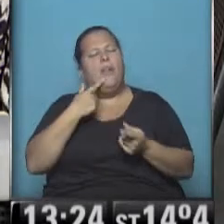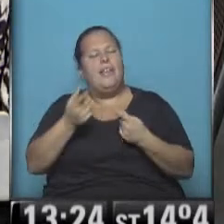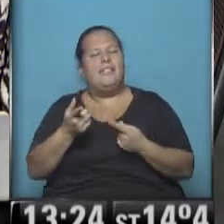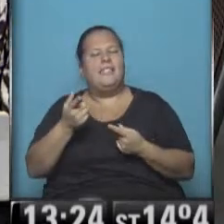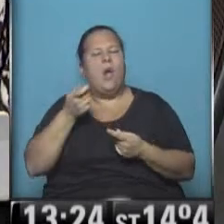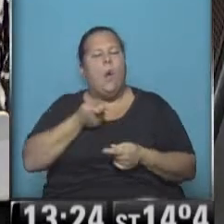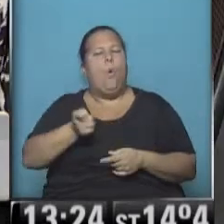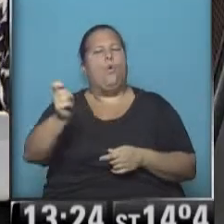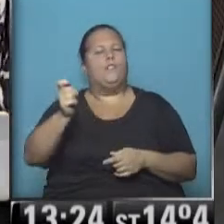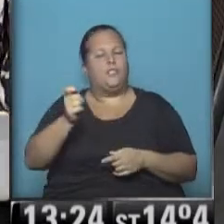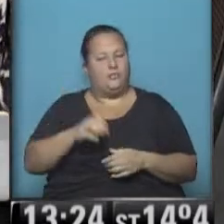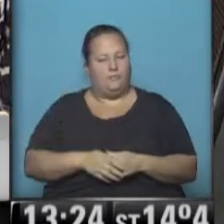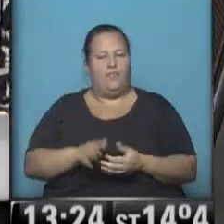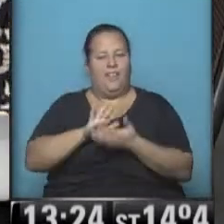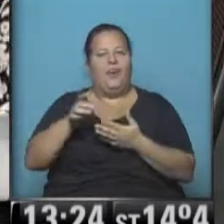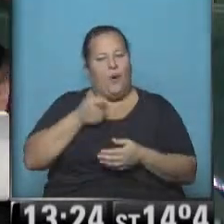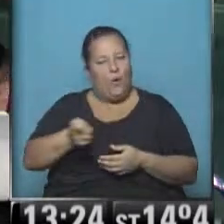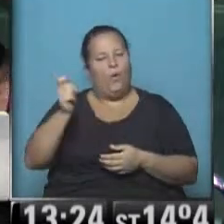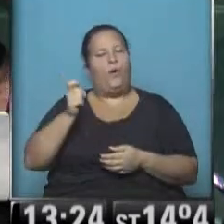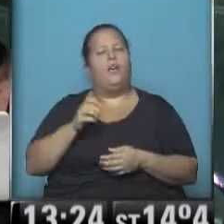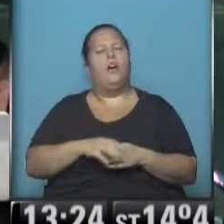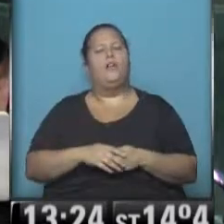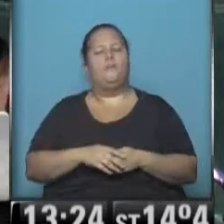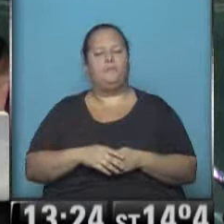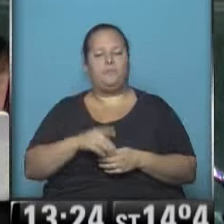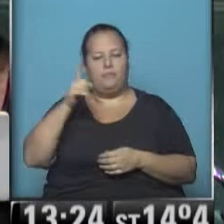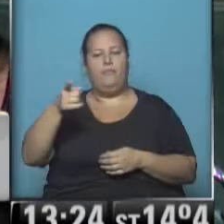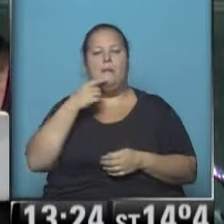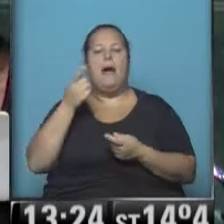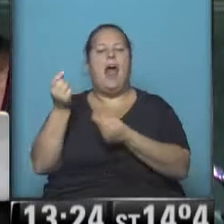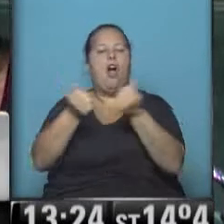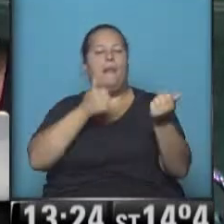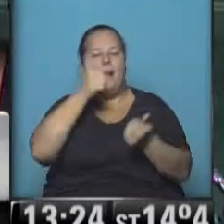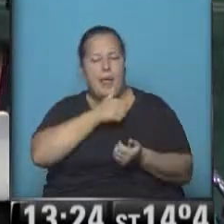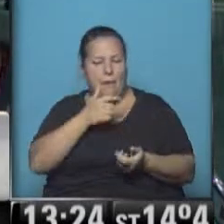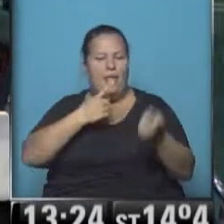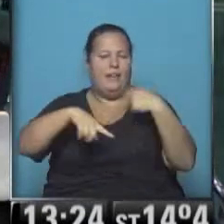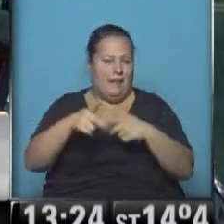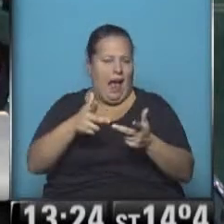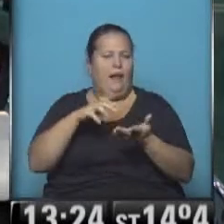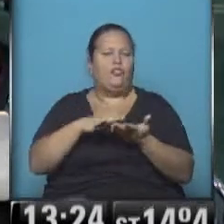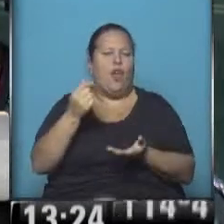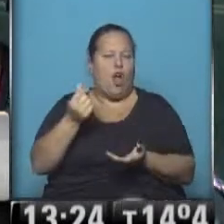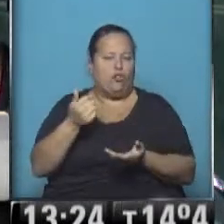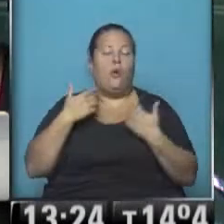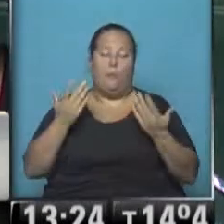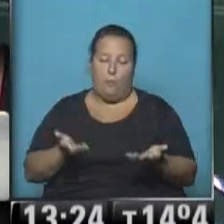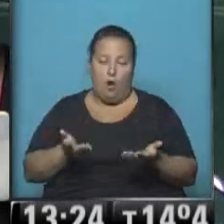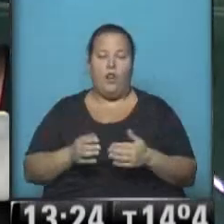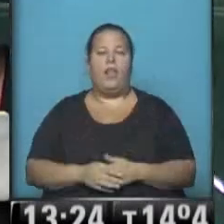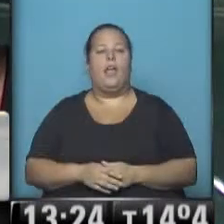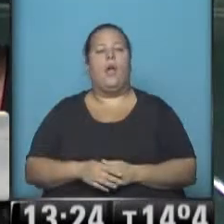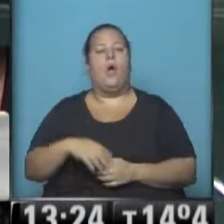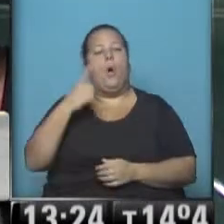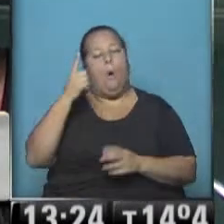judicialización lo digo de nuevo judicialización al acceso de los medicamentos cuando hablamos justamente del costo es bueno precisamente porque